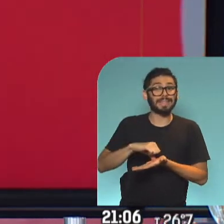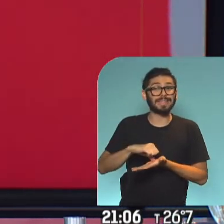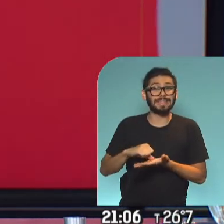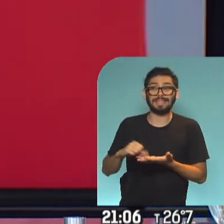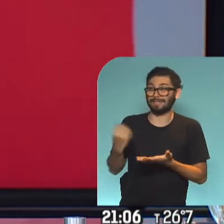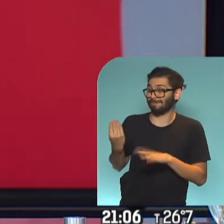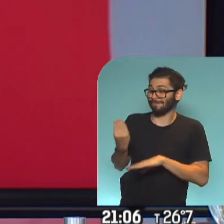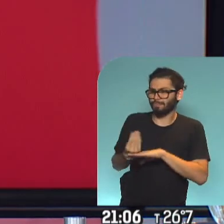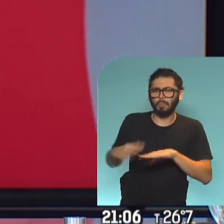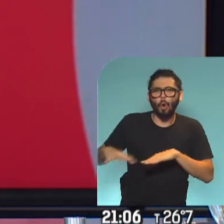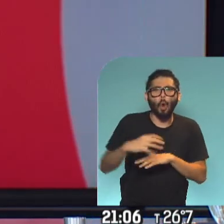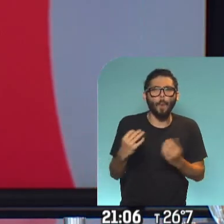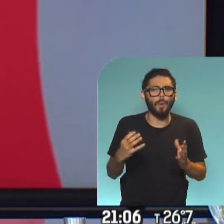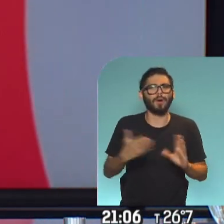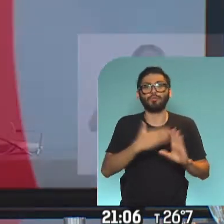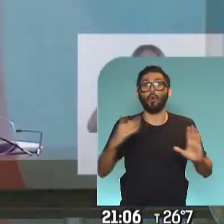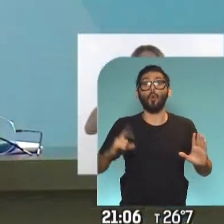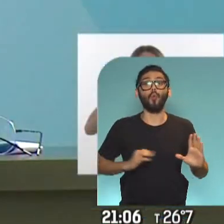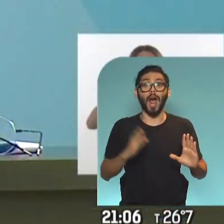año de su asunción.